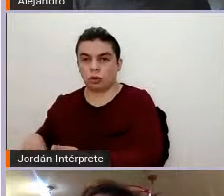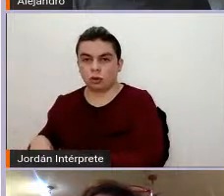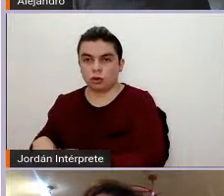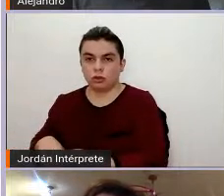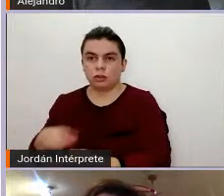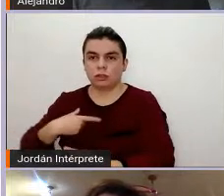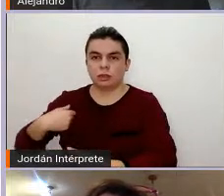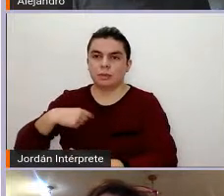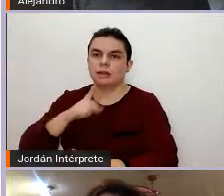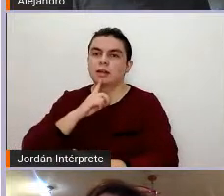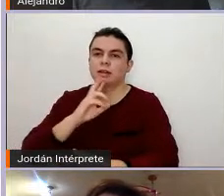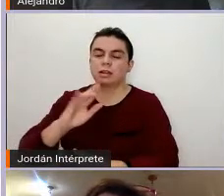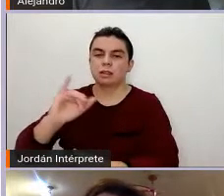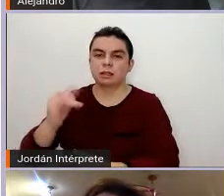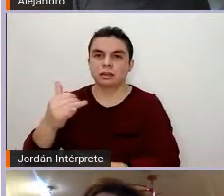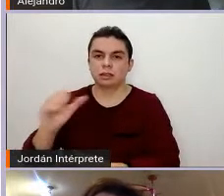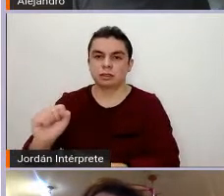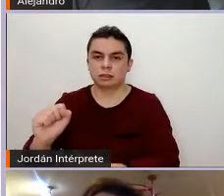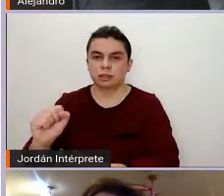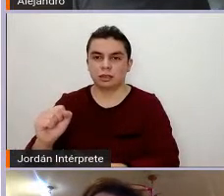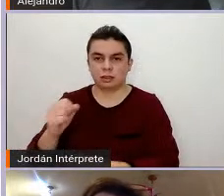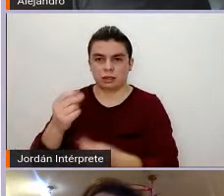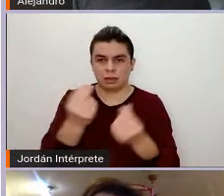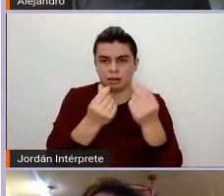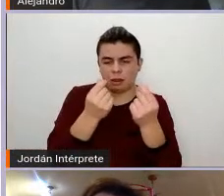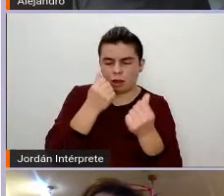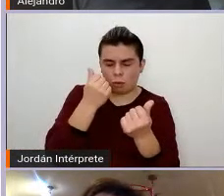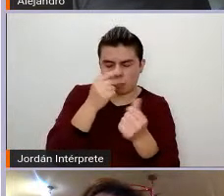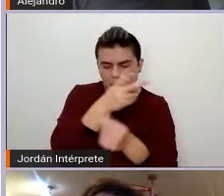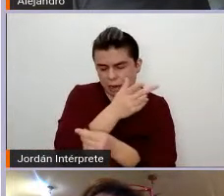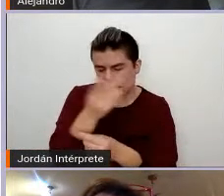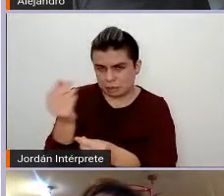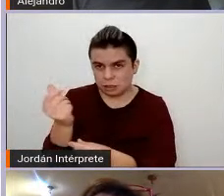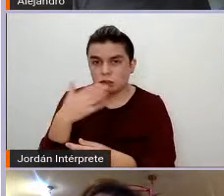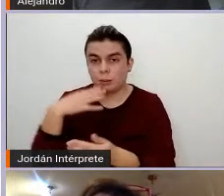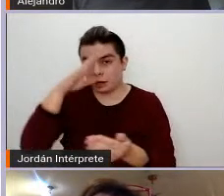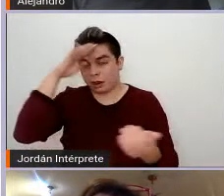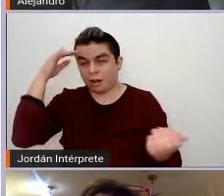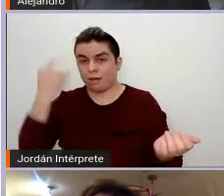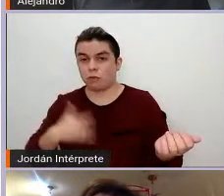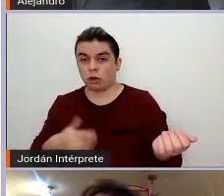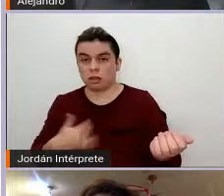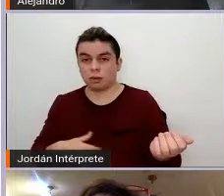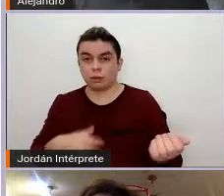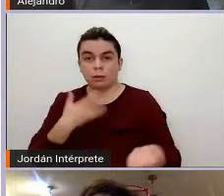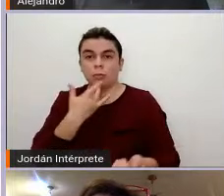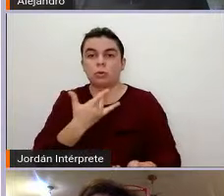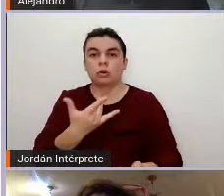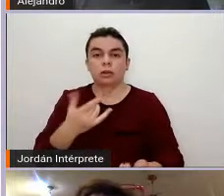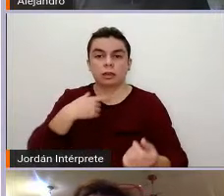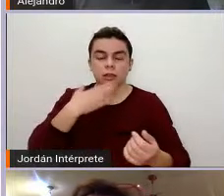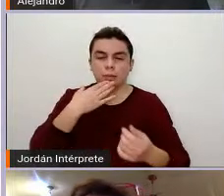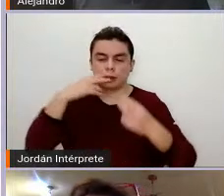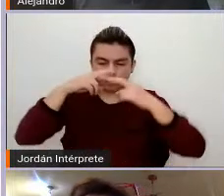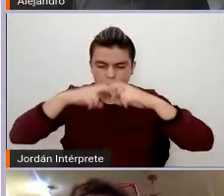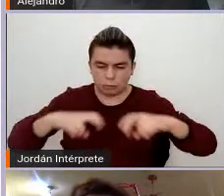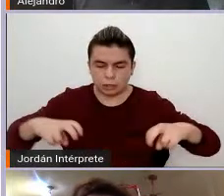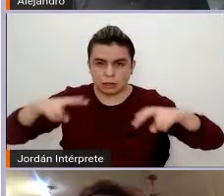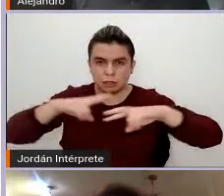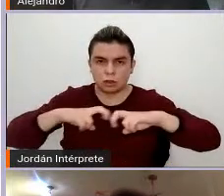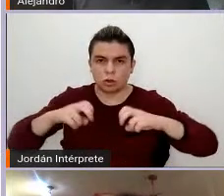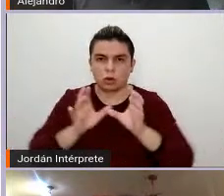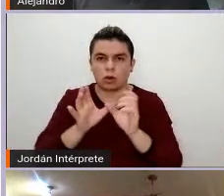curiosamente, tiene algunas similitudes con la de Violeta, ya que él también había investigado las culturas indígenas durante la década